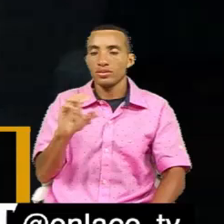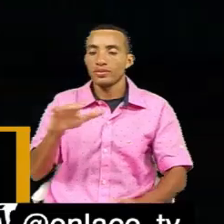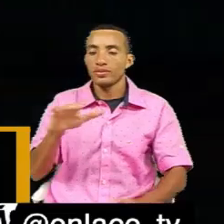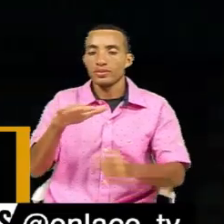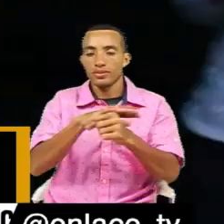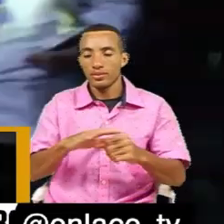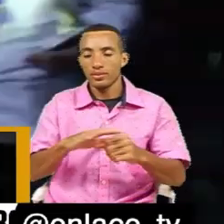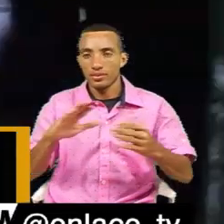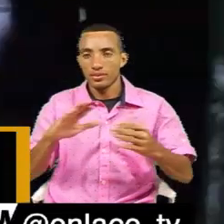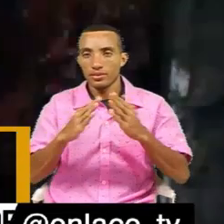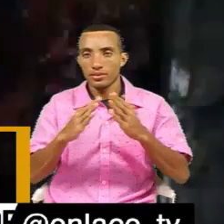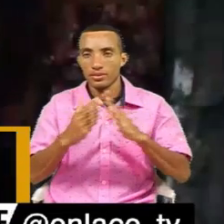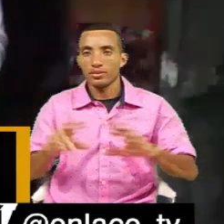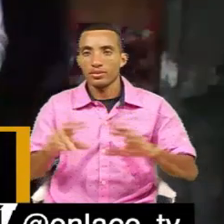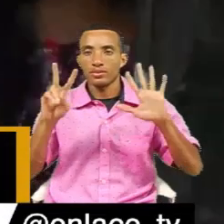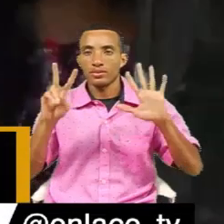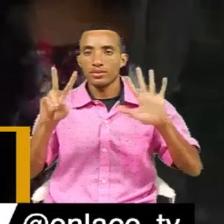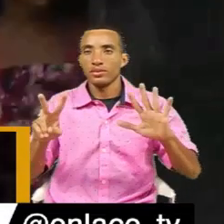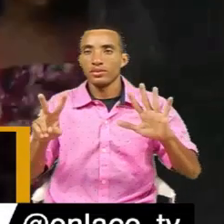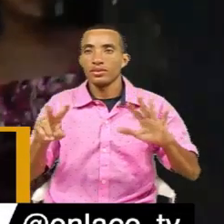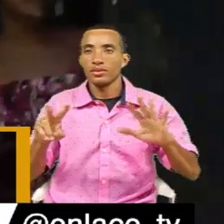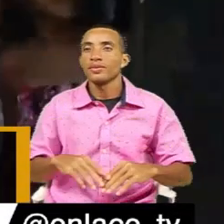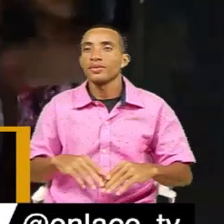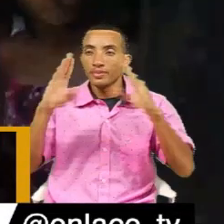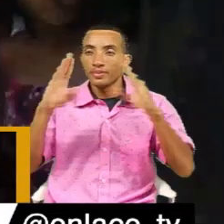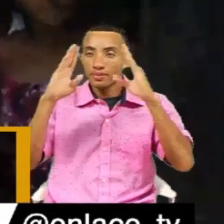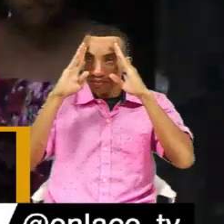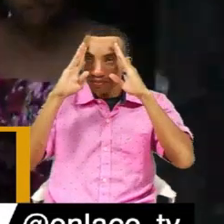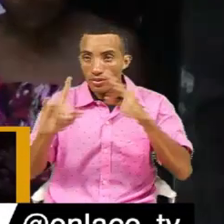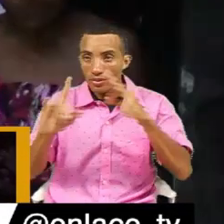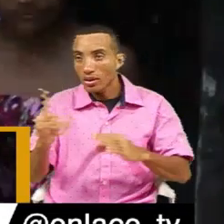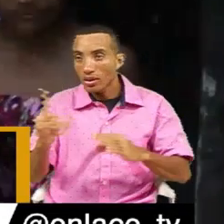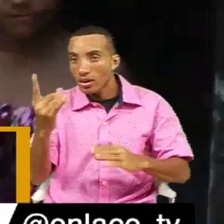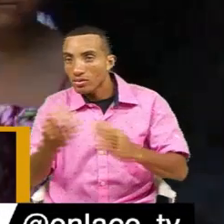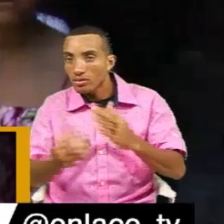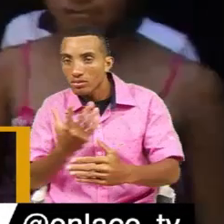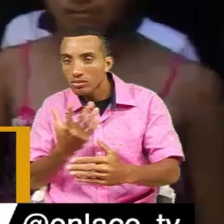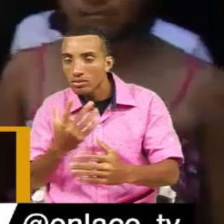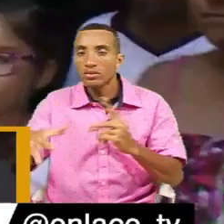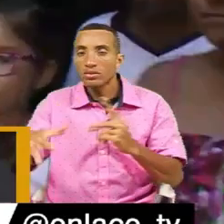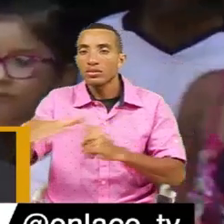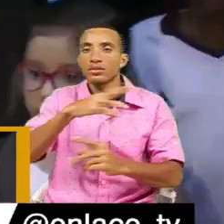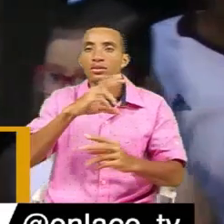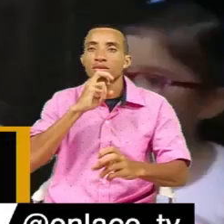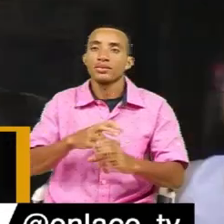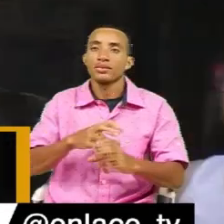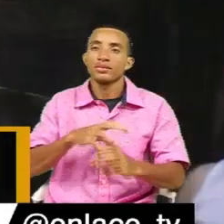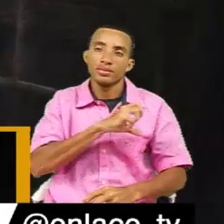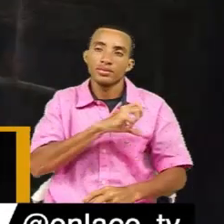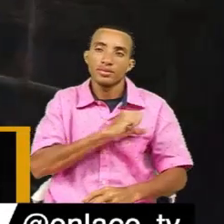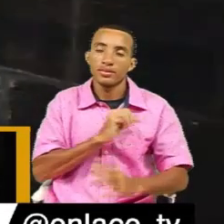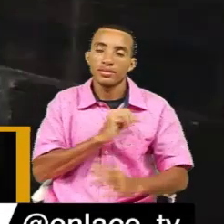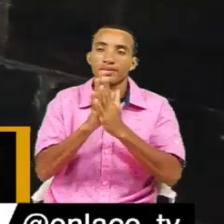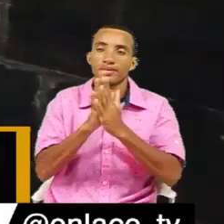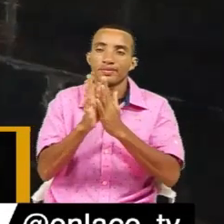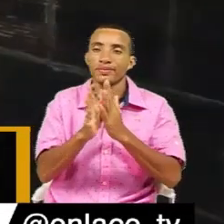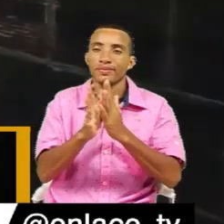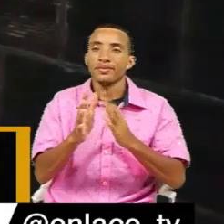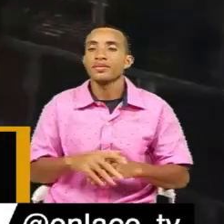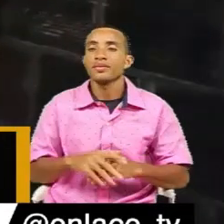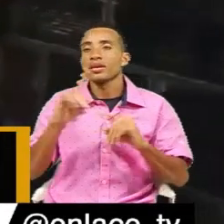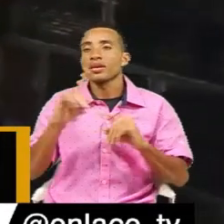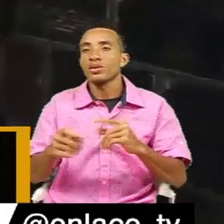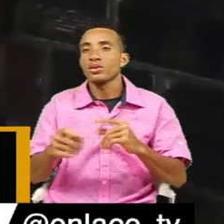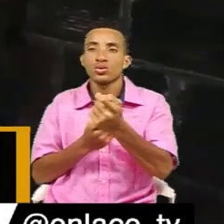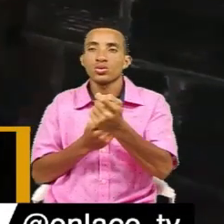de Barranca Bermeja y muy atentos estaremos entonces a lo que se genere en torno a esta triste y lamentable noticia. Recordemos que pues también cerca de